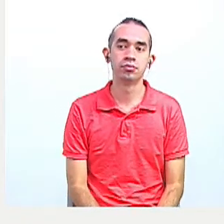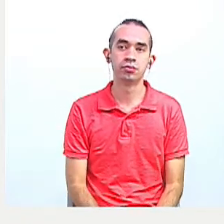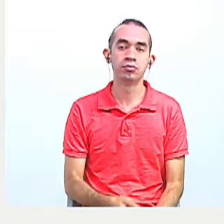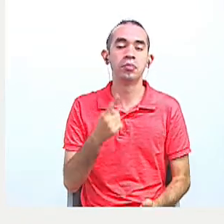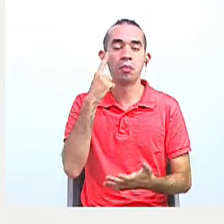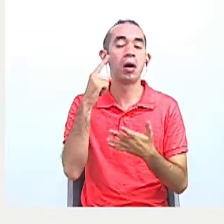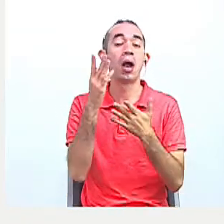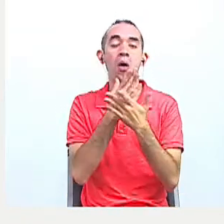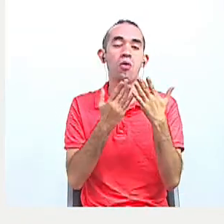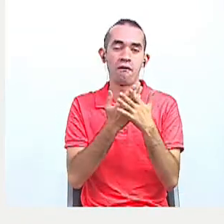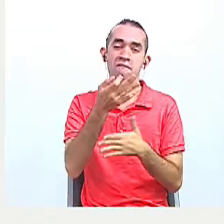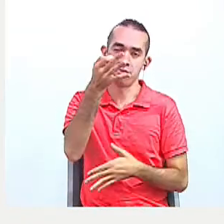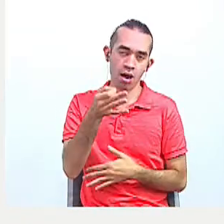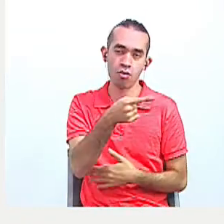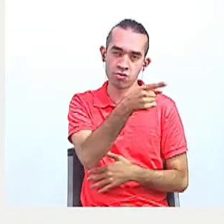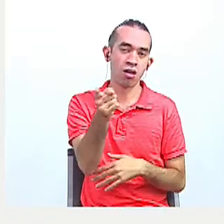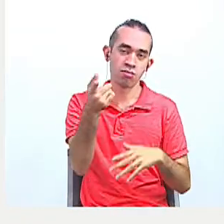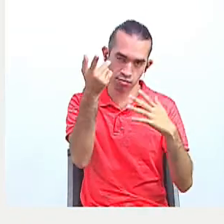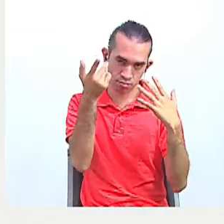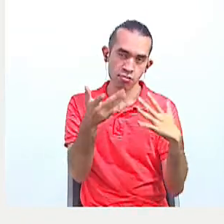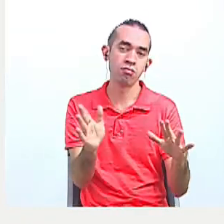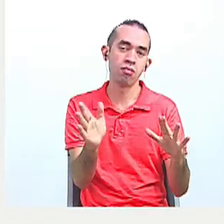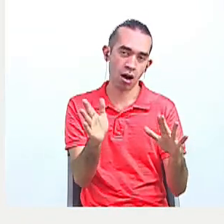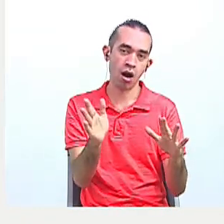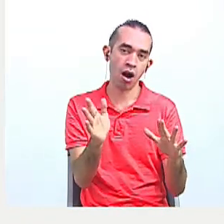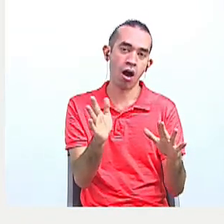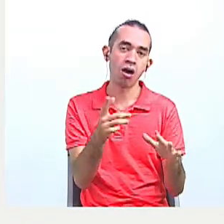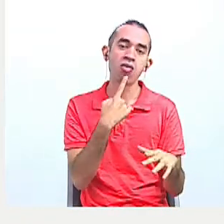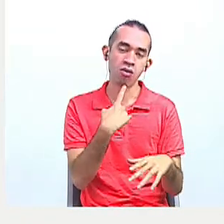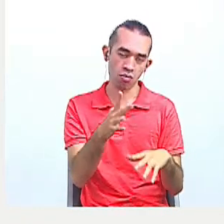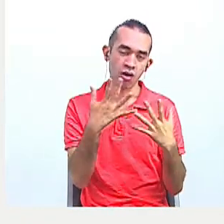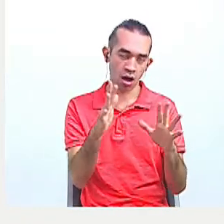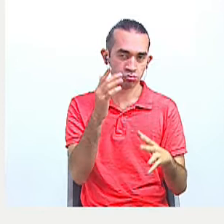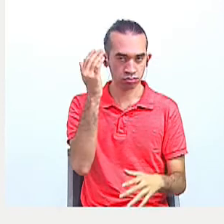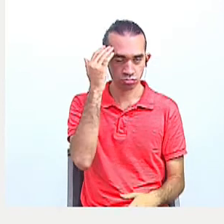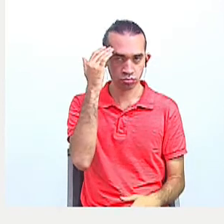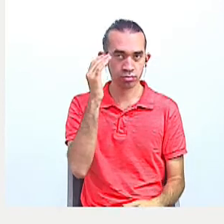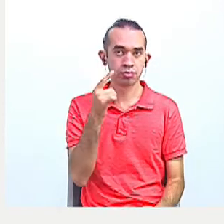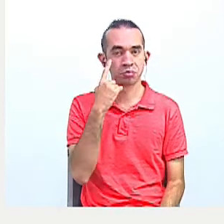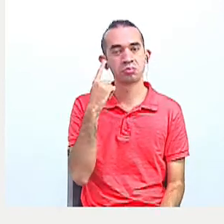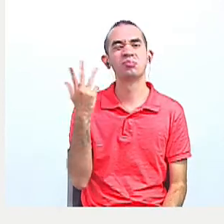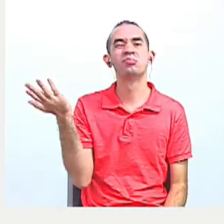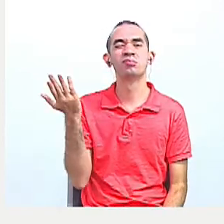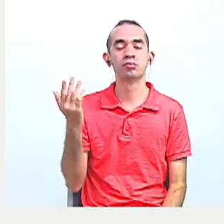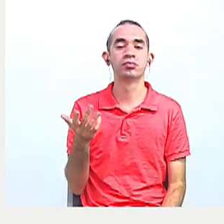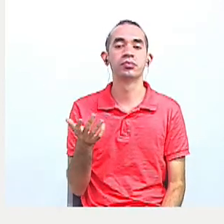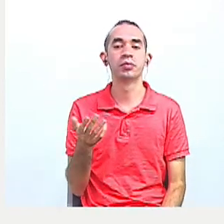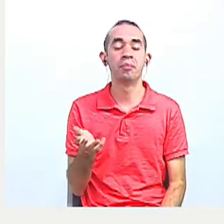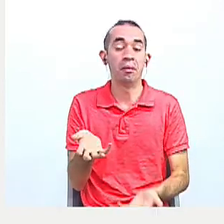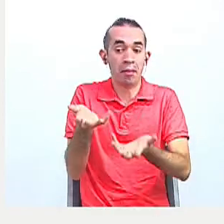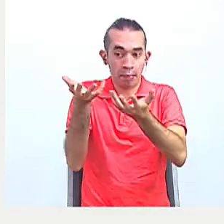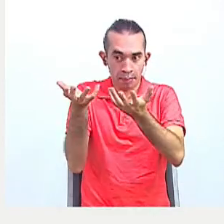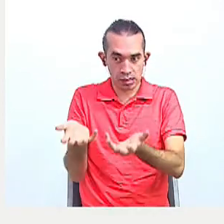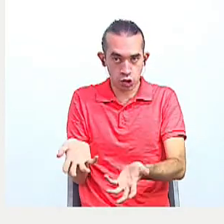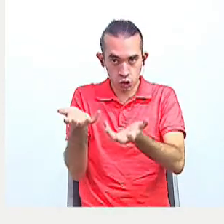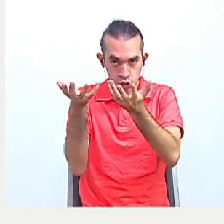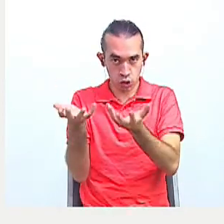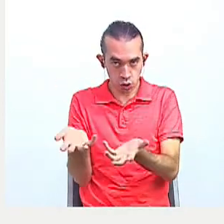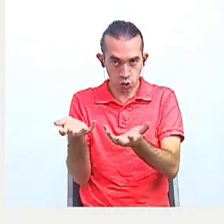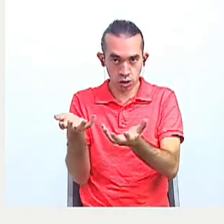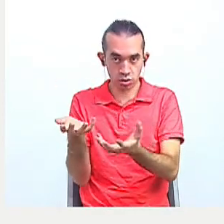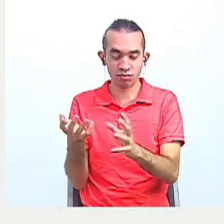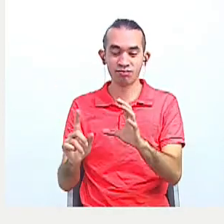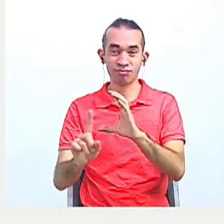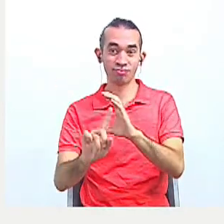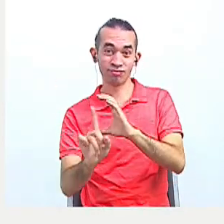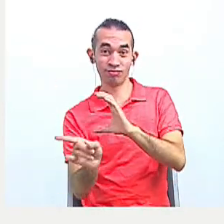estoy completamente segura que ustedes ya los mencionaron. Tenemos una balanza. Muy bien, un instrumento